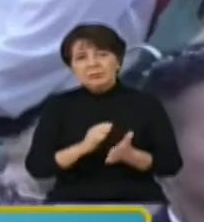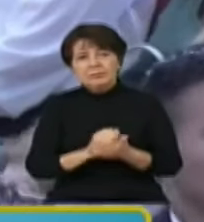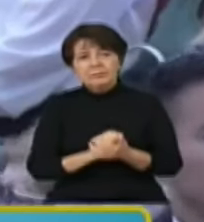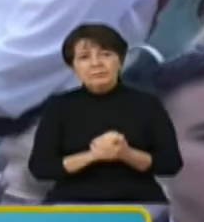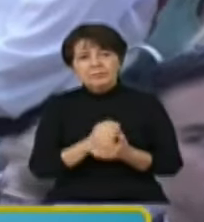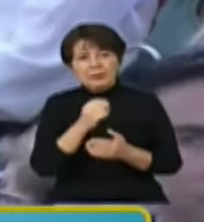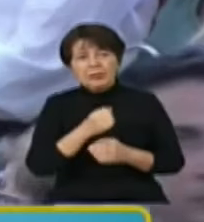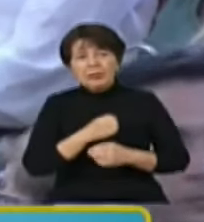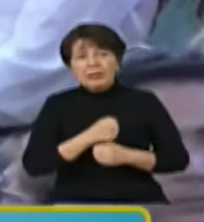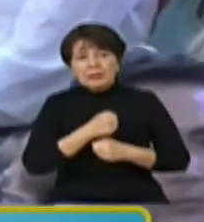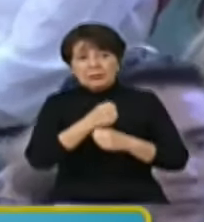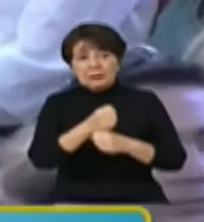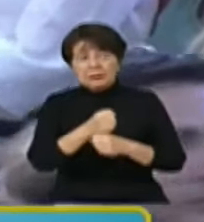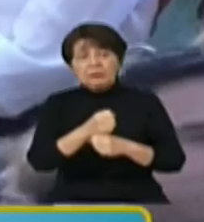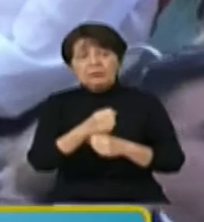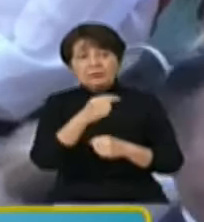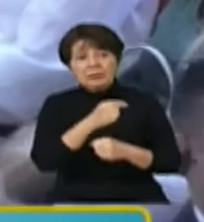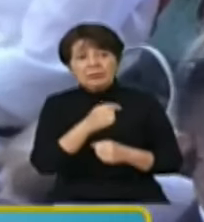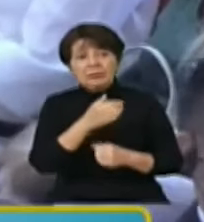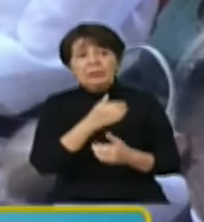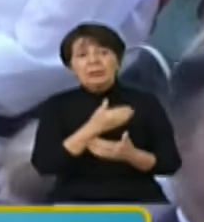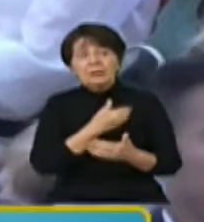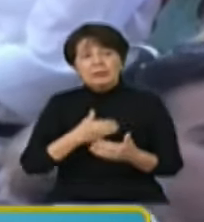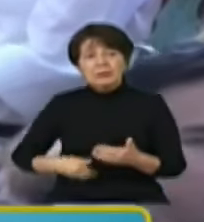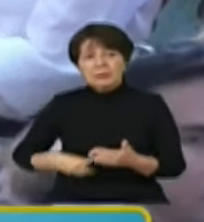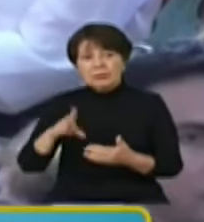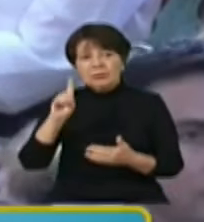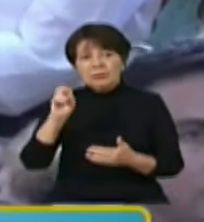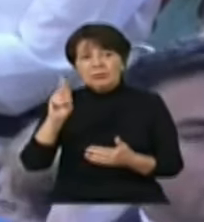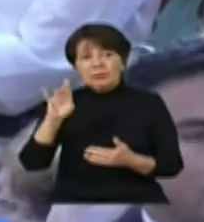señora designada presidencial, doña Doris Gutiérrez,